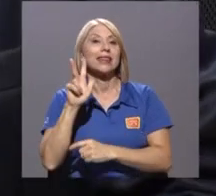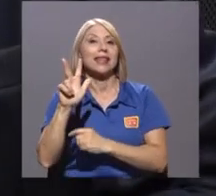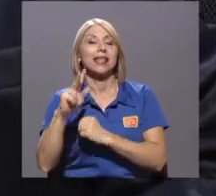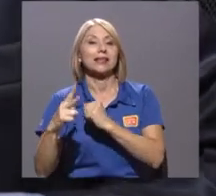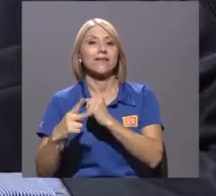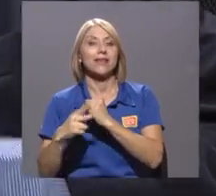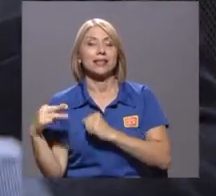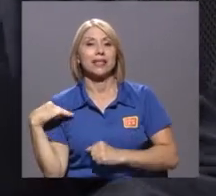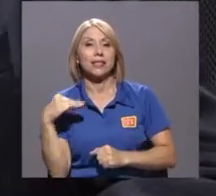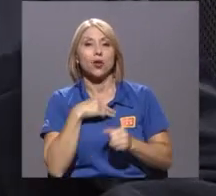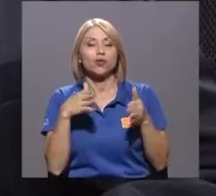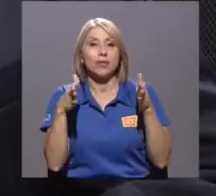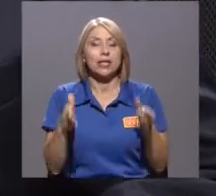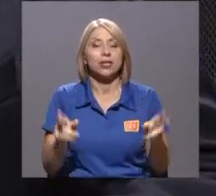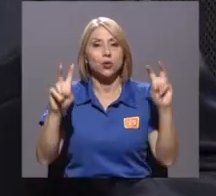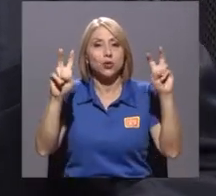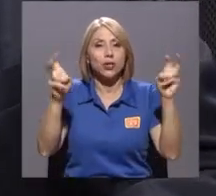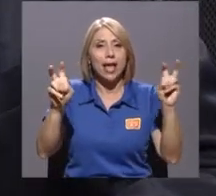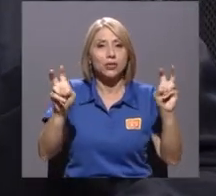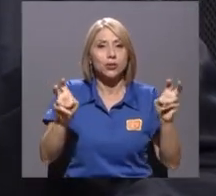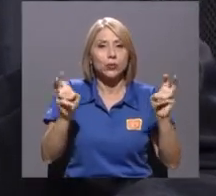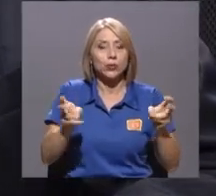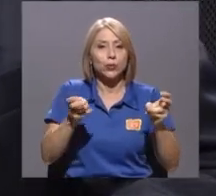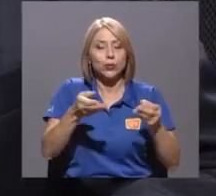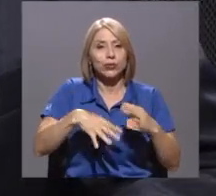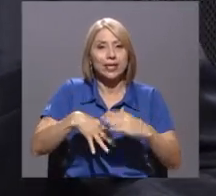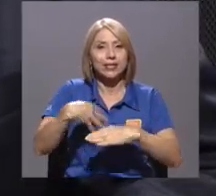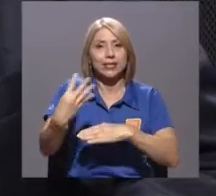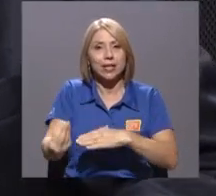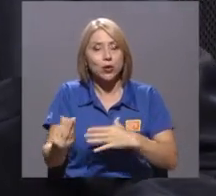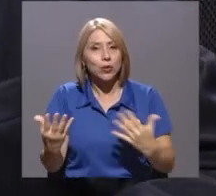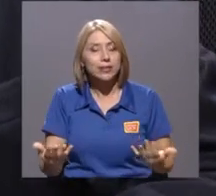asuntos exteriores y